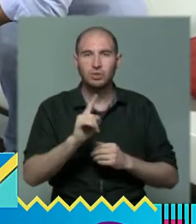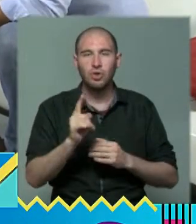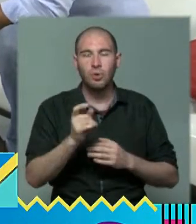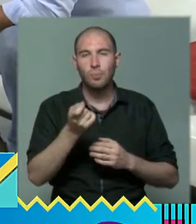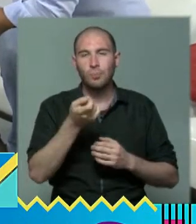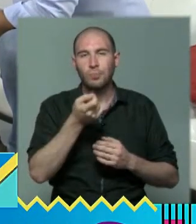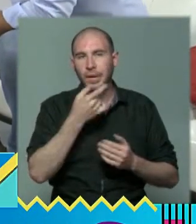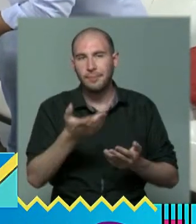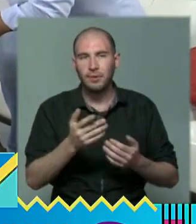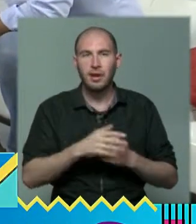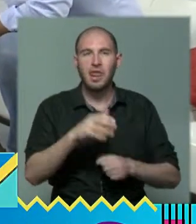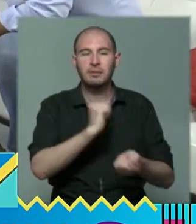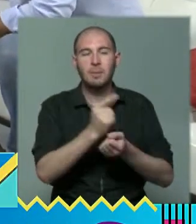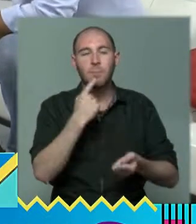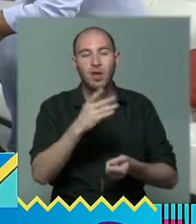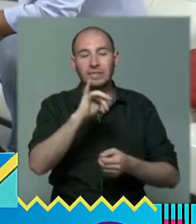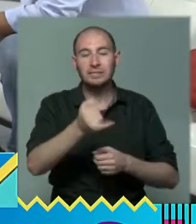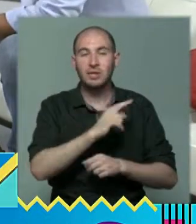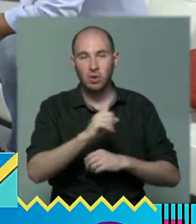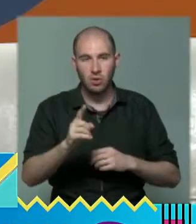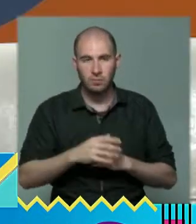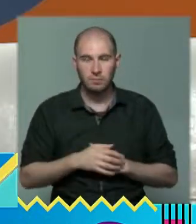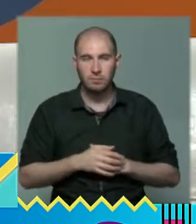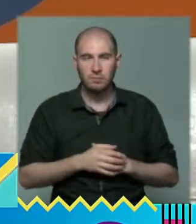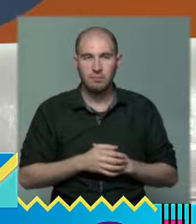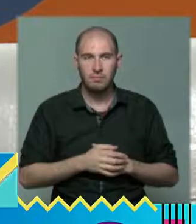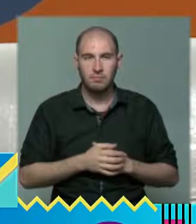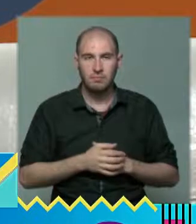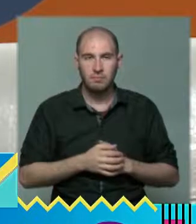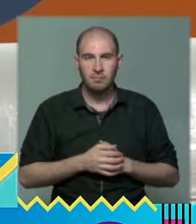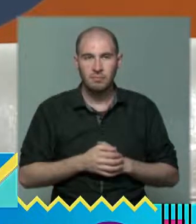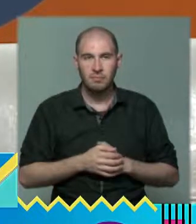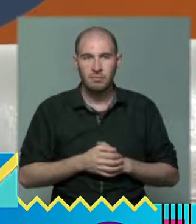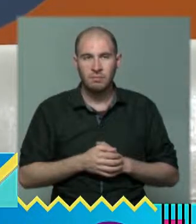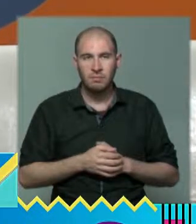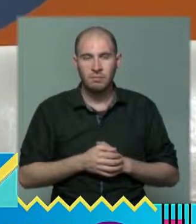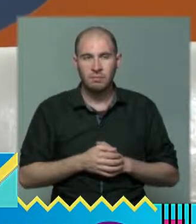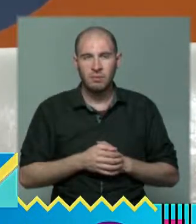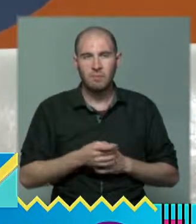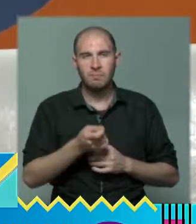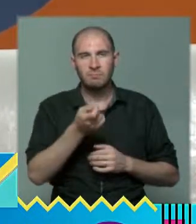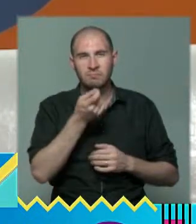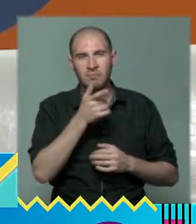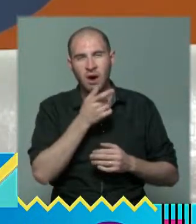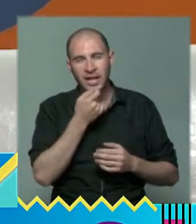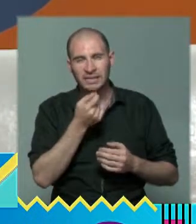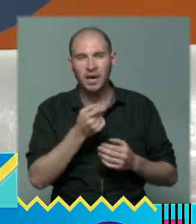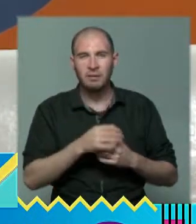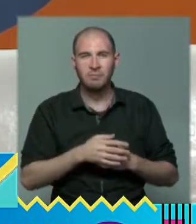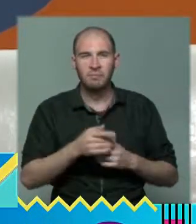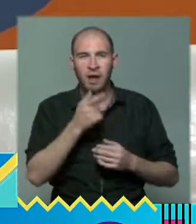generar darle libertad condicional o no darle libertad condicional. Tiene más una